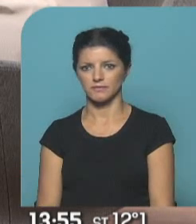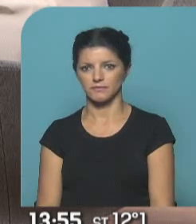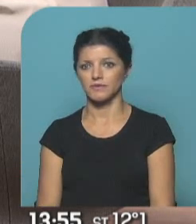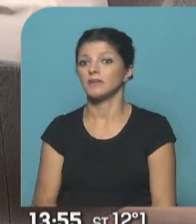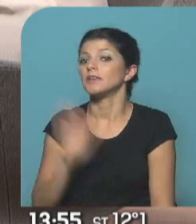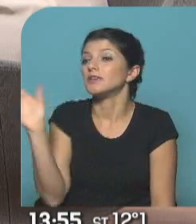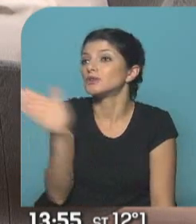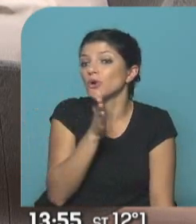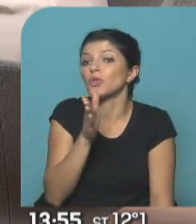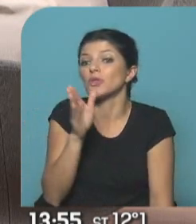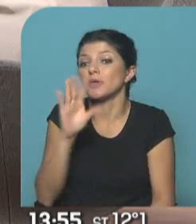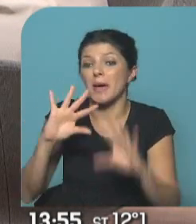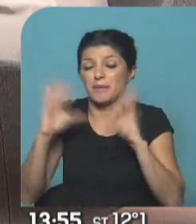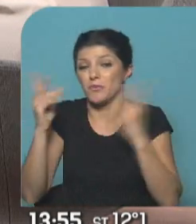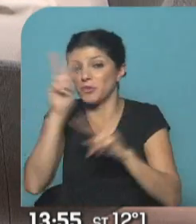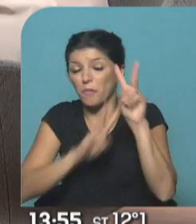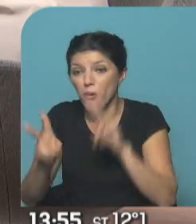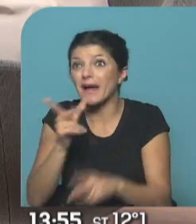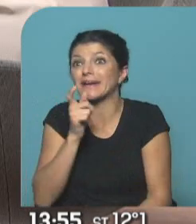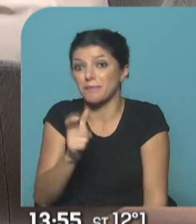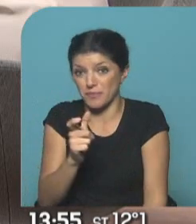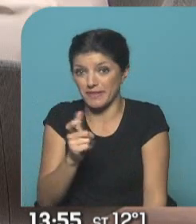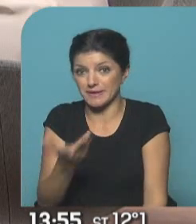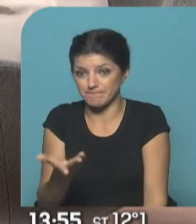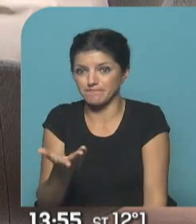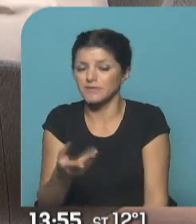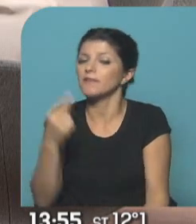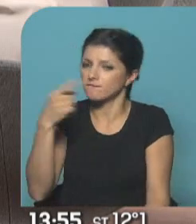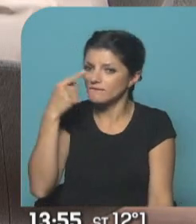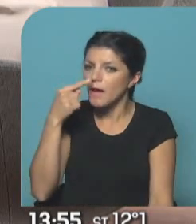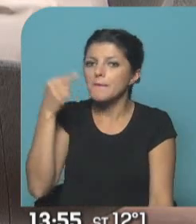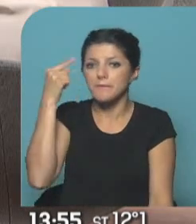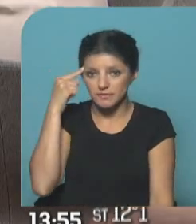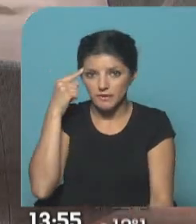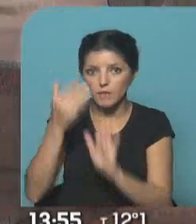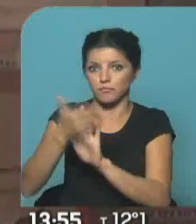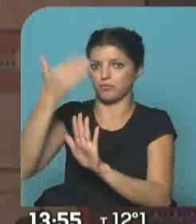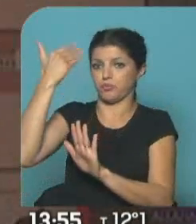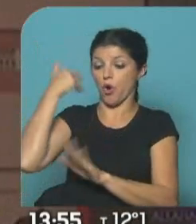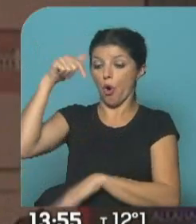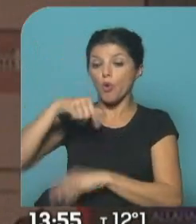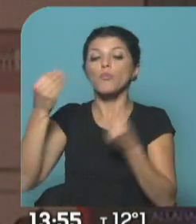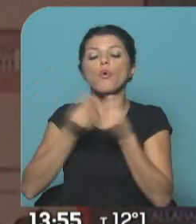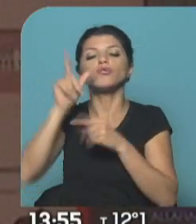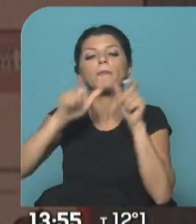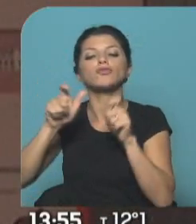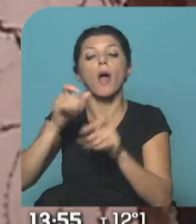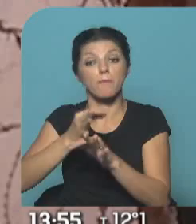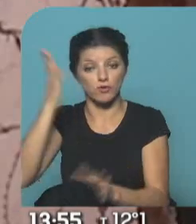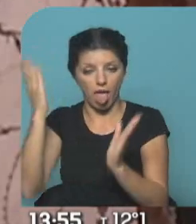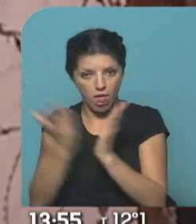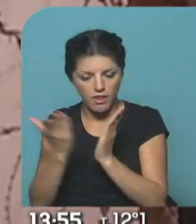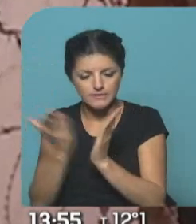mundo de contestar, y es interesante remontarse a un conflicto donde hoy muchos analistas consideran que